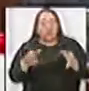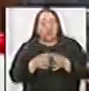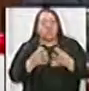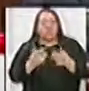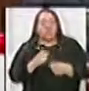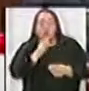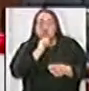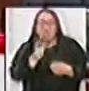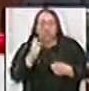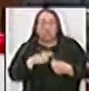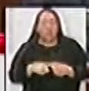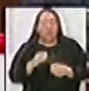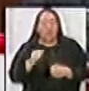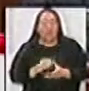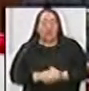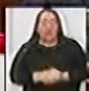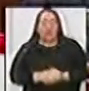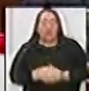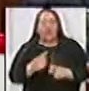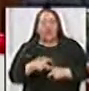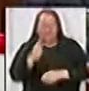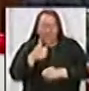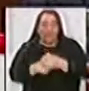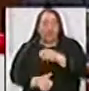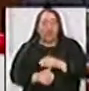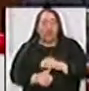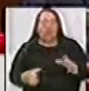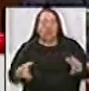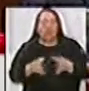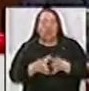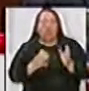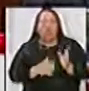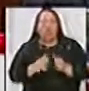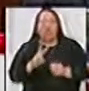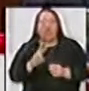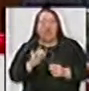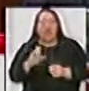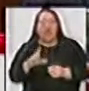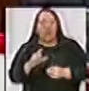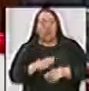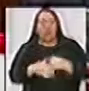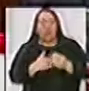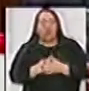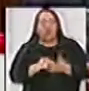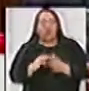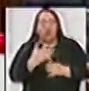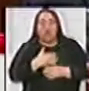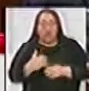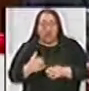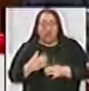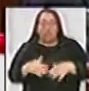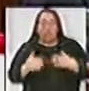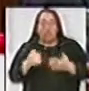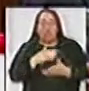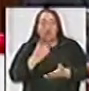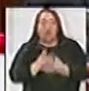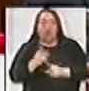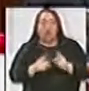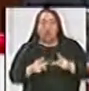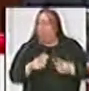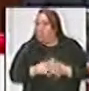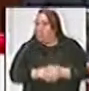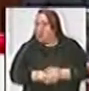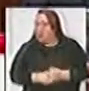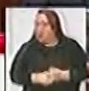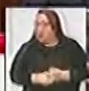puede participar, por supuesto que sí, pero que esté dentro de una estructuración de un plan vial, porque si no, presidente, podemos tener un caos como en algunos lugares